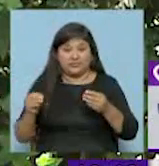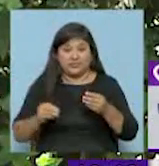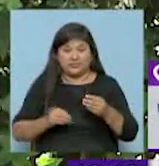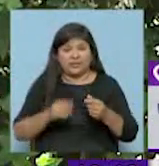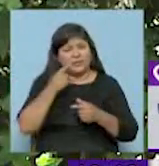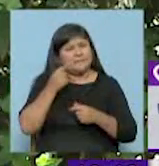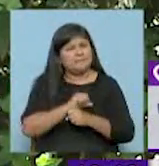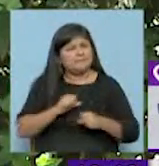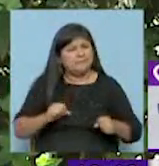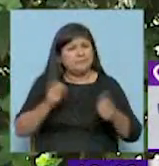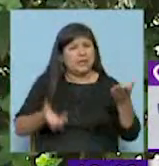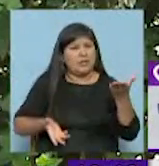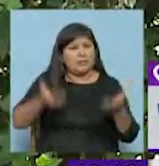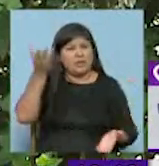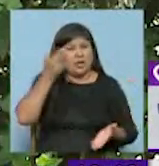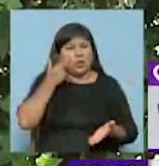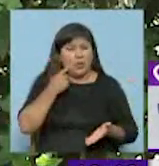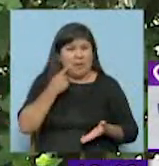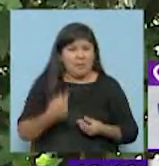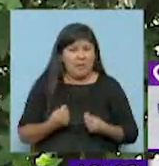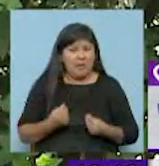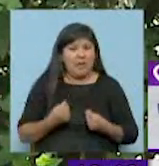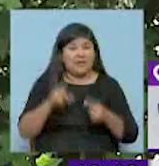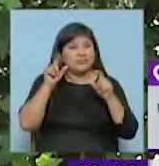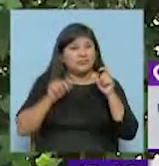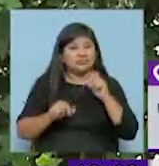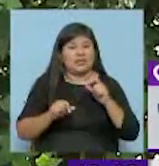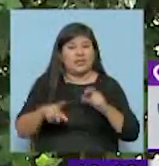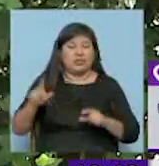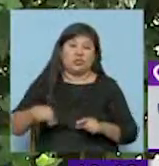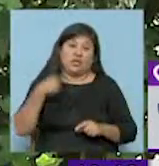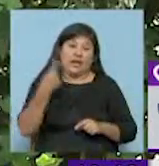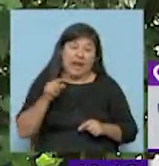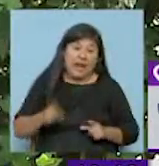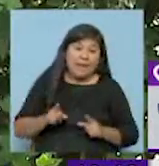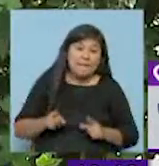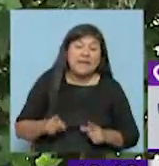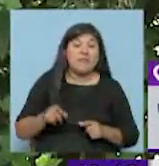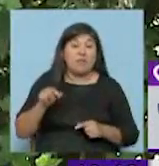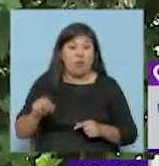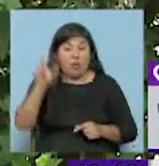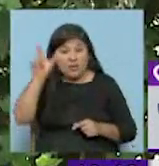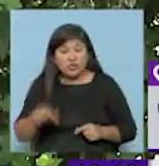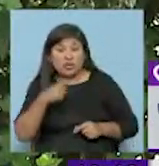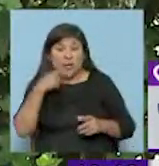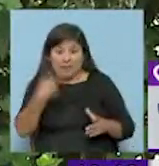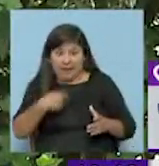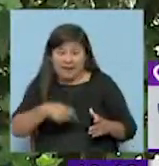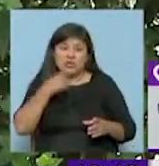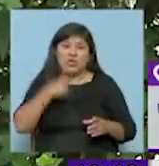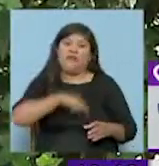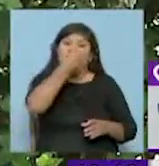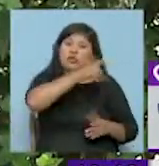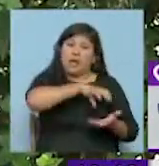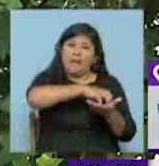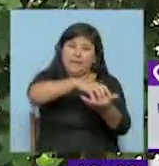consumidor. ¿Qué hizo el consumidor? Se acercó a otras concesionarias no oficiales y planteó cuál era el valor del automóvil,